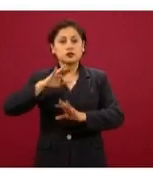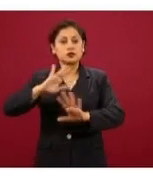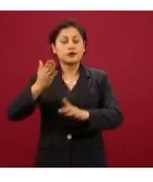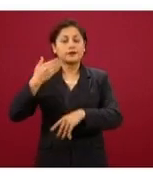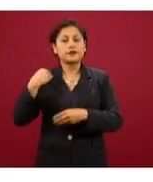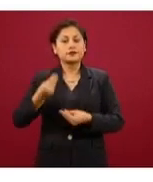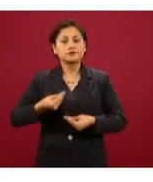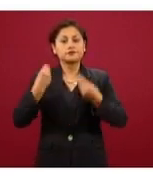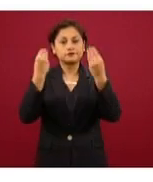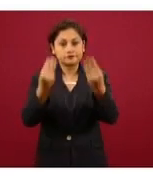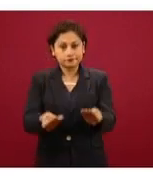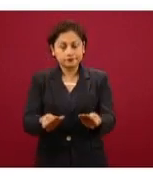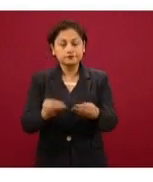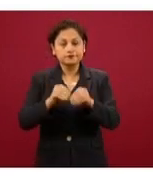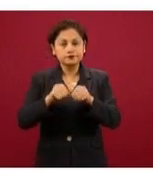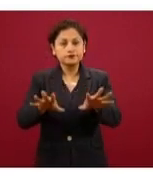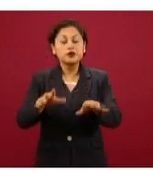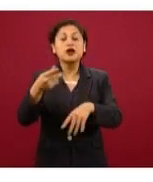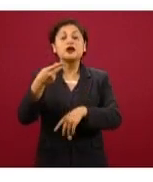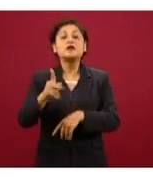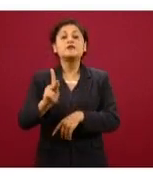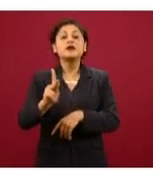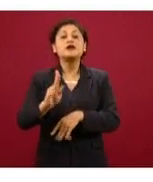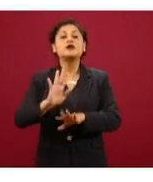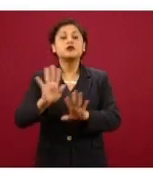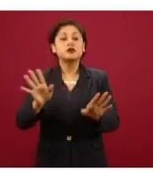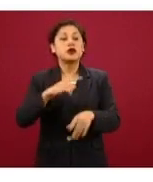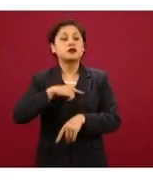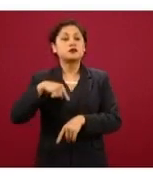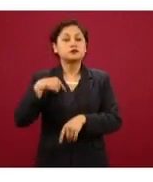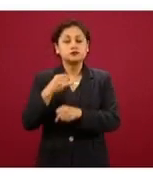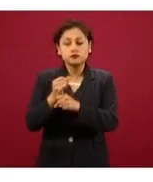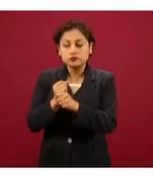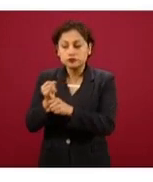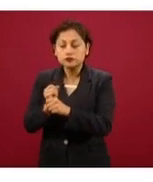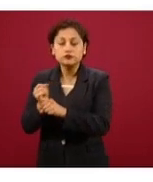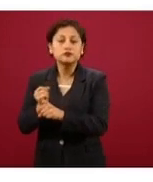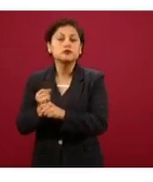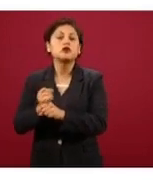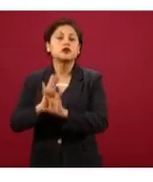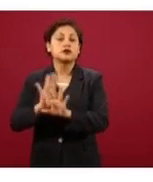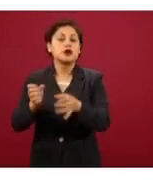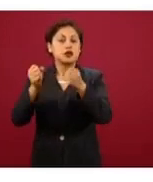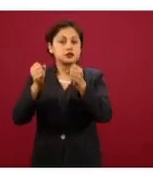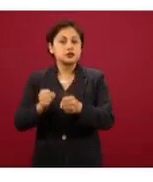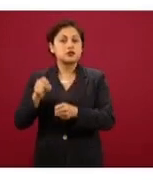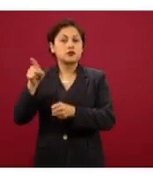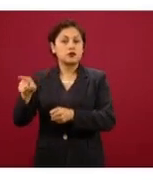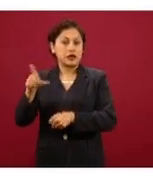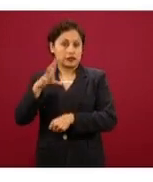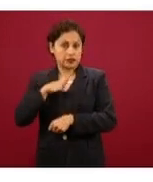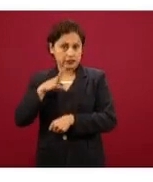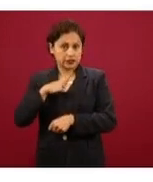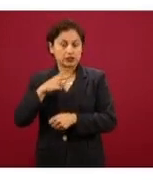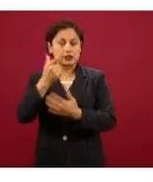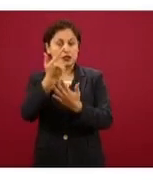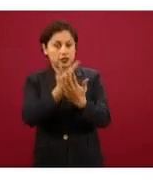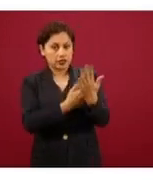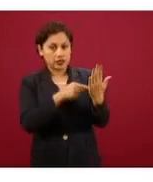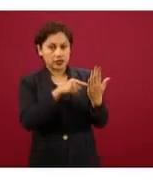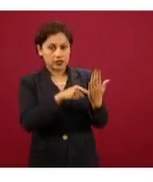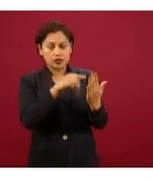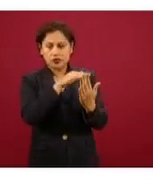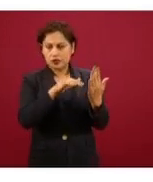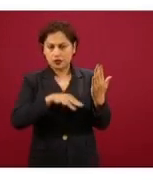nos aseguramos de que estén en uso en el punto de servicio. Y aquí se viene la lista, no la voy a leer, tanto